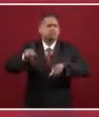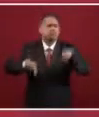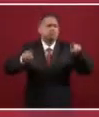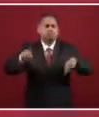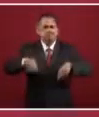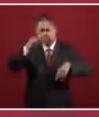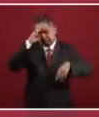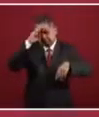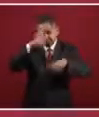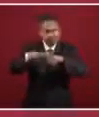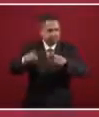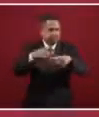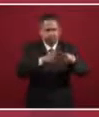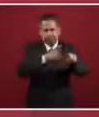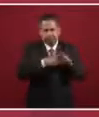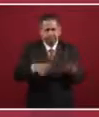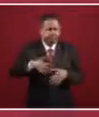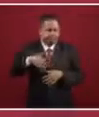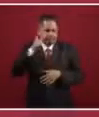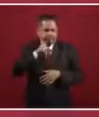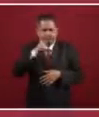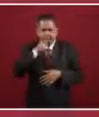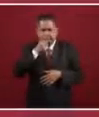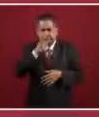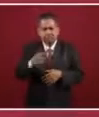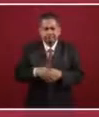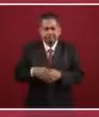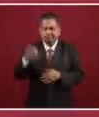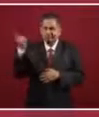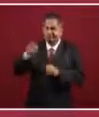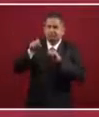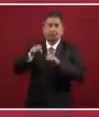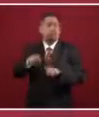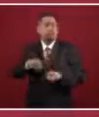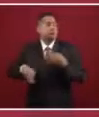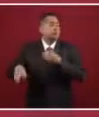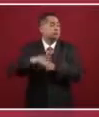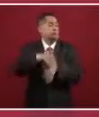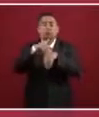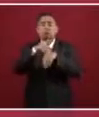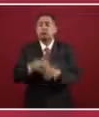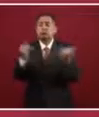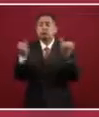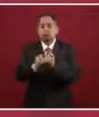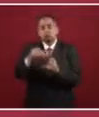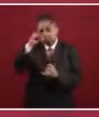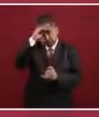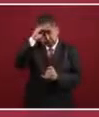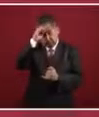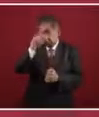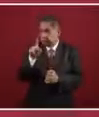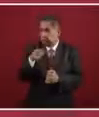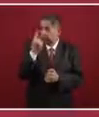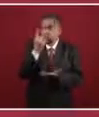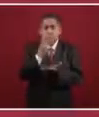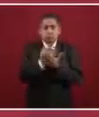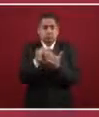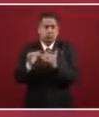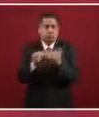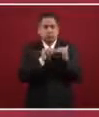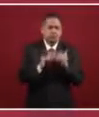No, siempre lo hemos dicho, eso corresponde a las dictaduras, el pensamiento único. Tiene que